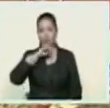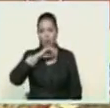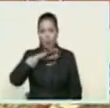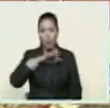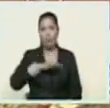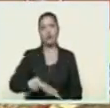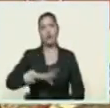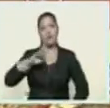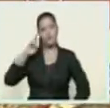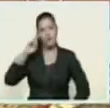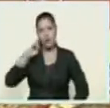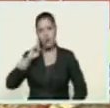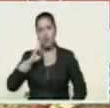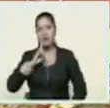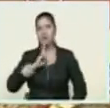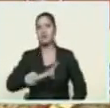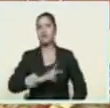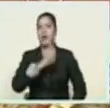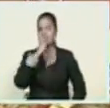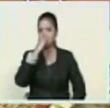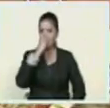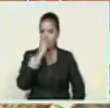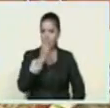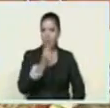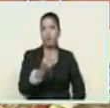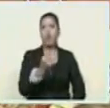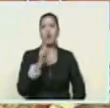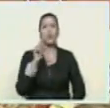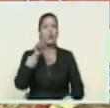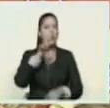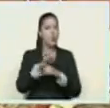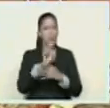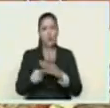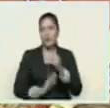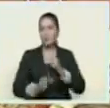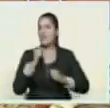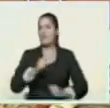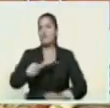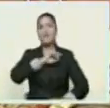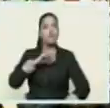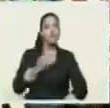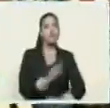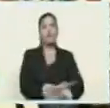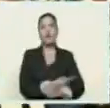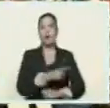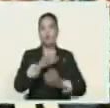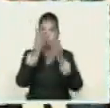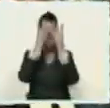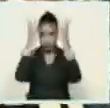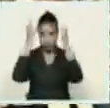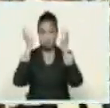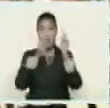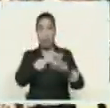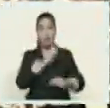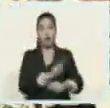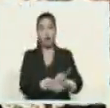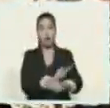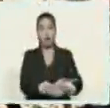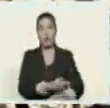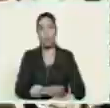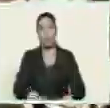está bolívar de trazadoras somos una sola fuerza esta agua en el futuro